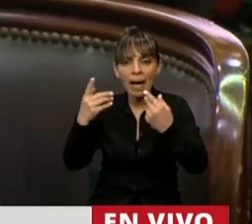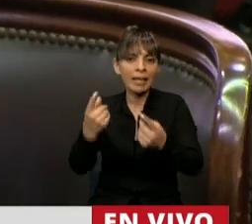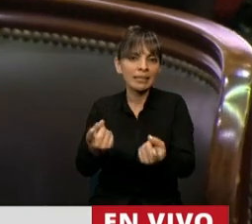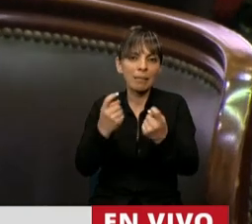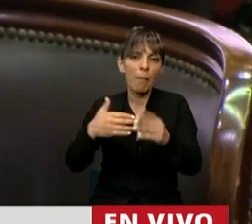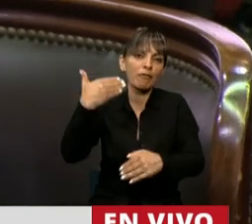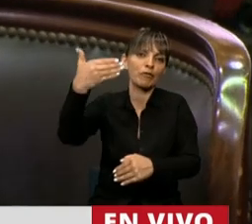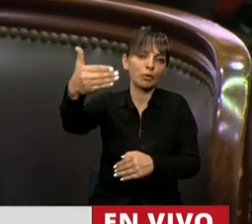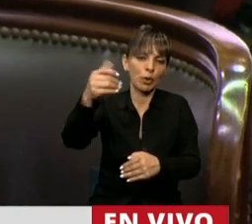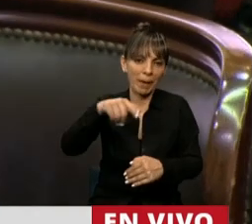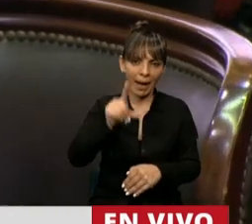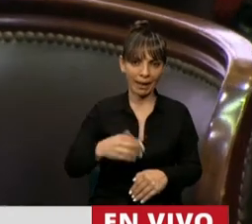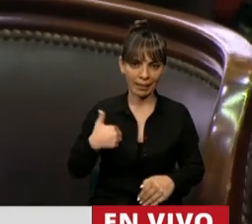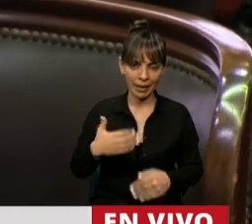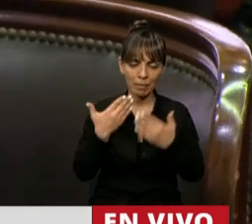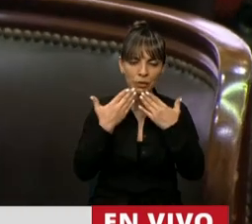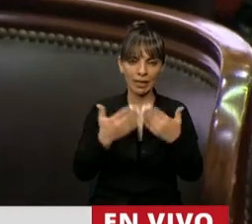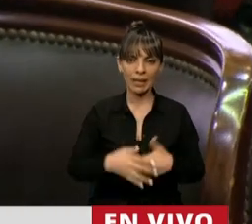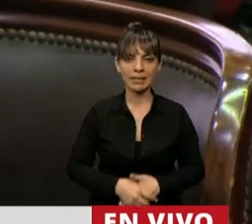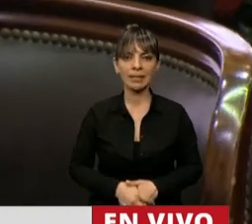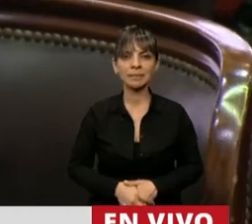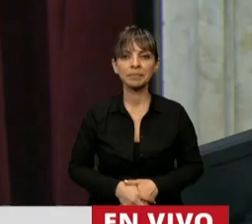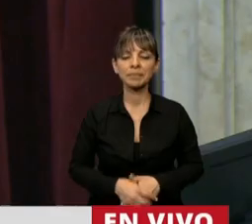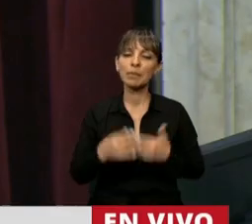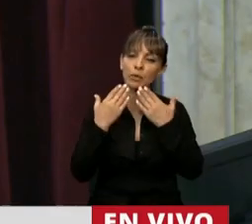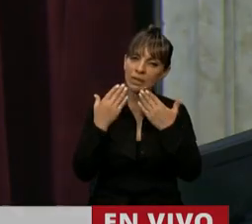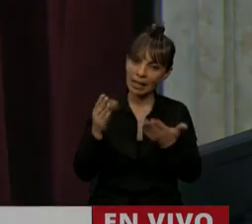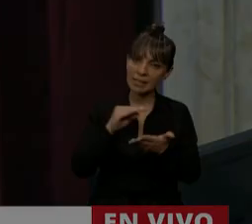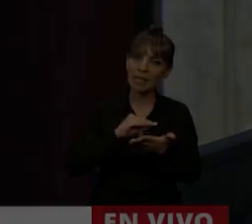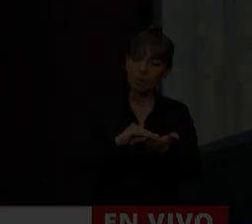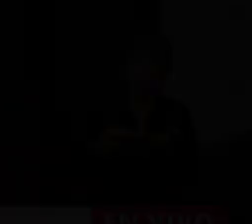tiempos de nuestro país. Muchísimas gracias, señor presidente. Gracias, diputado Ferraro.